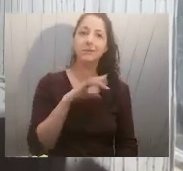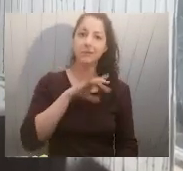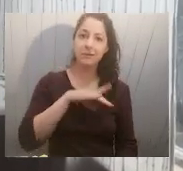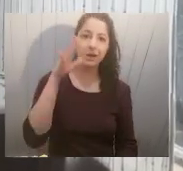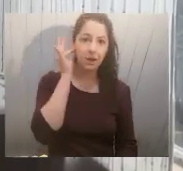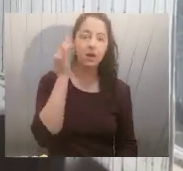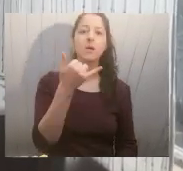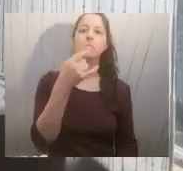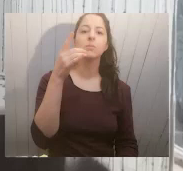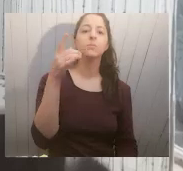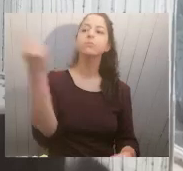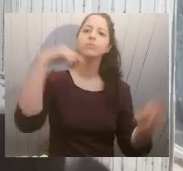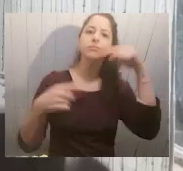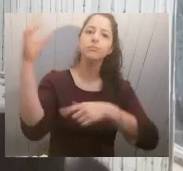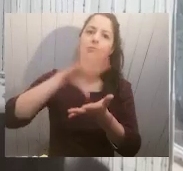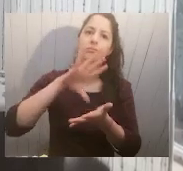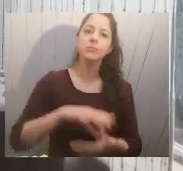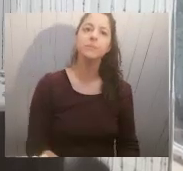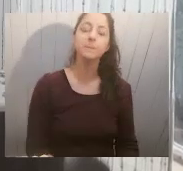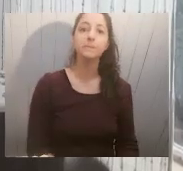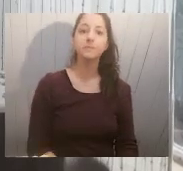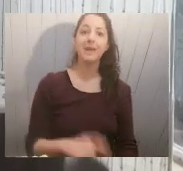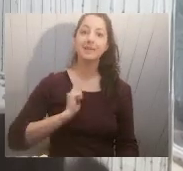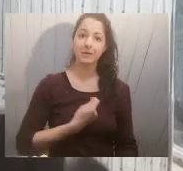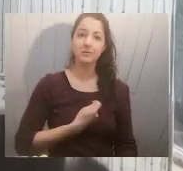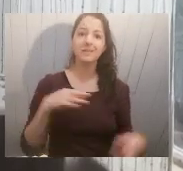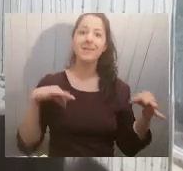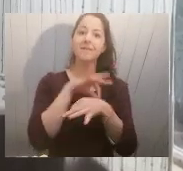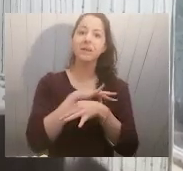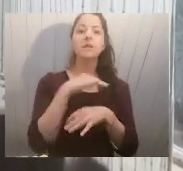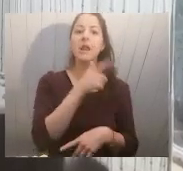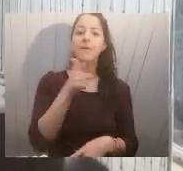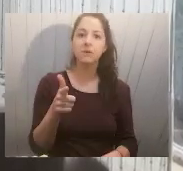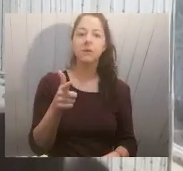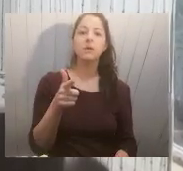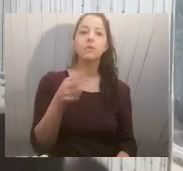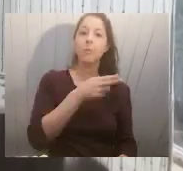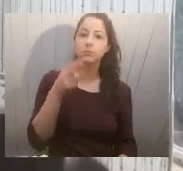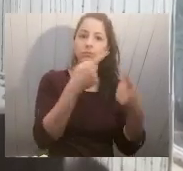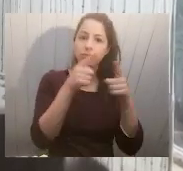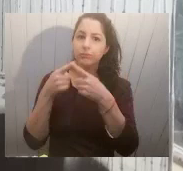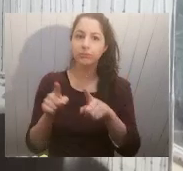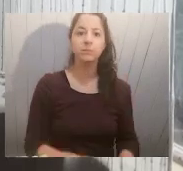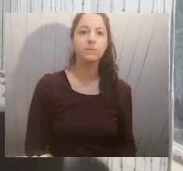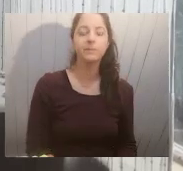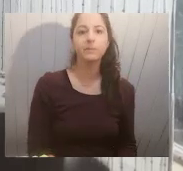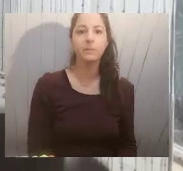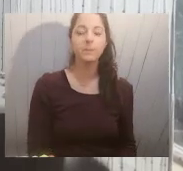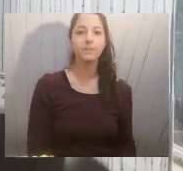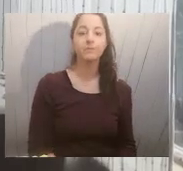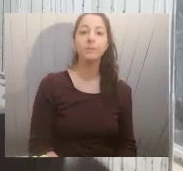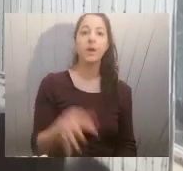A las comunidades afrodescendientes, chilenas y migrantes. A las trans, travestis, lesbianas, no